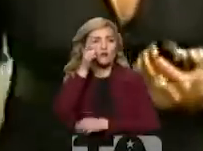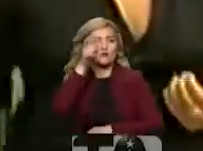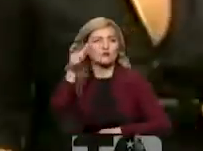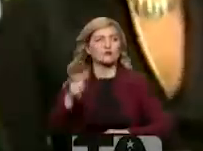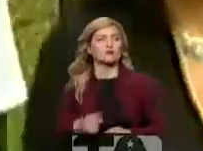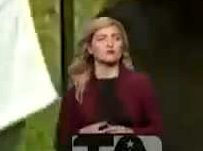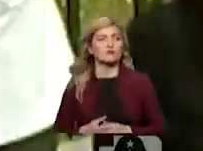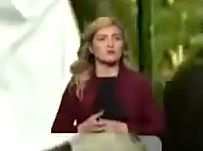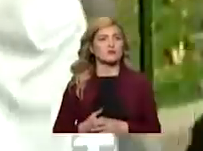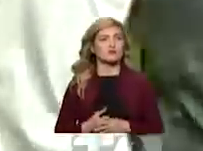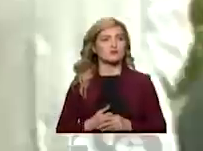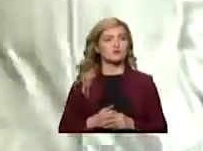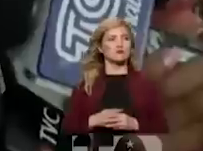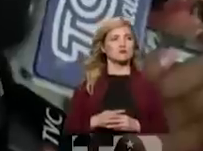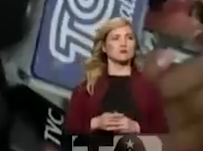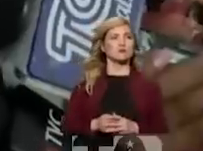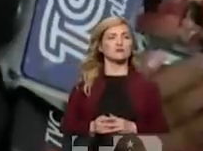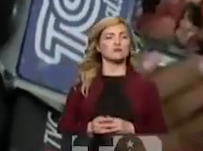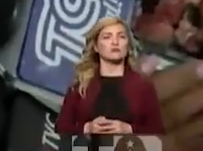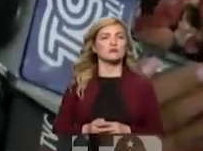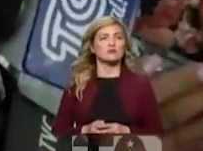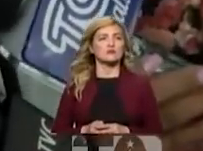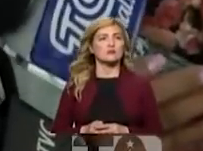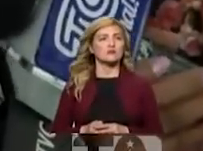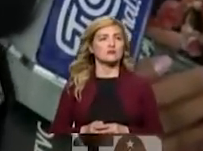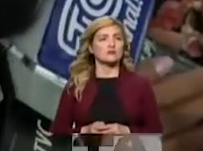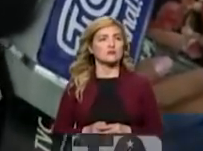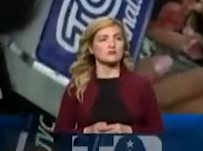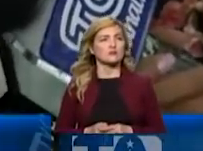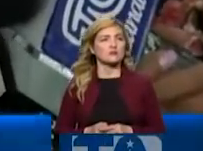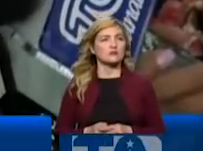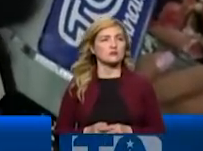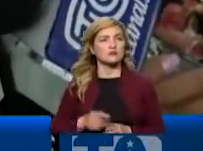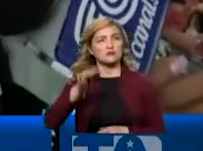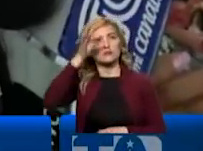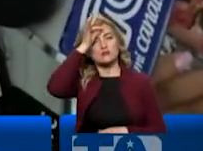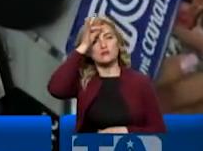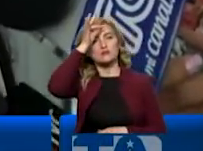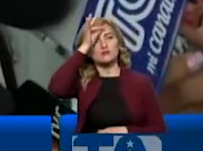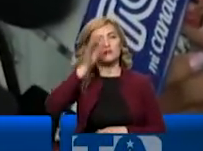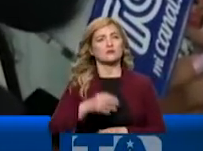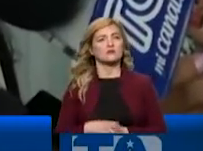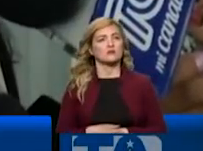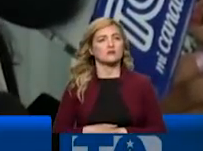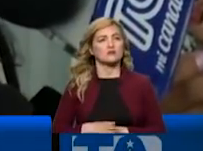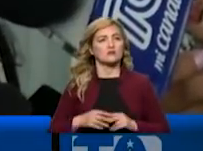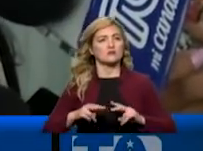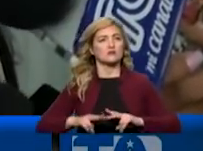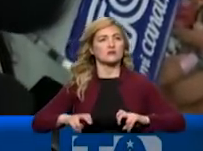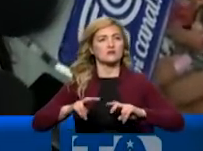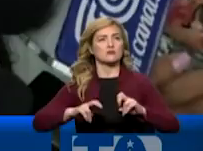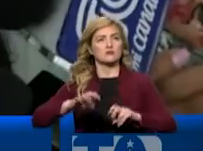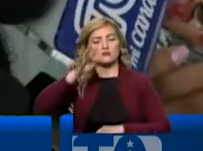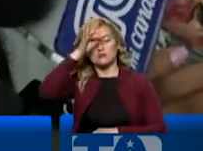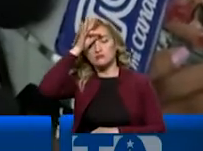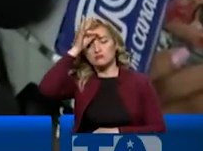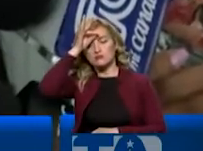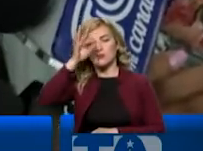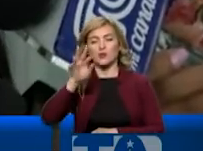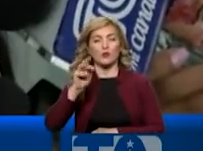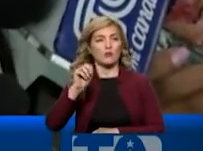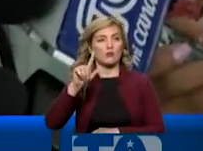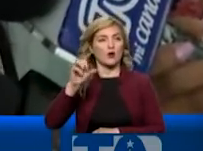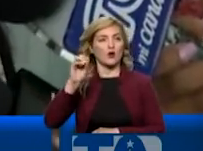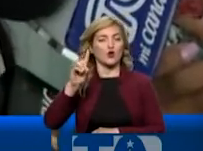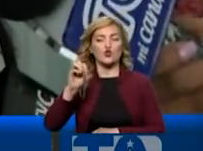Fiscalía General en los próximos días. También tenemos, en el caso de hospitales mismo, abiertos expedientes en el Hospital Teodoro